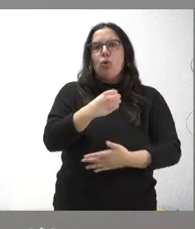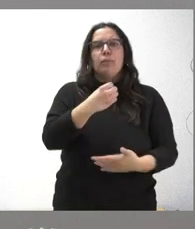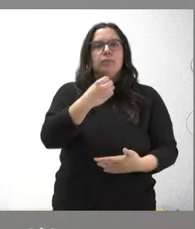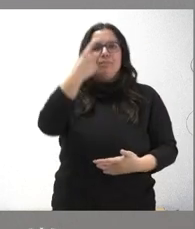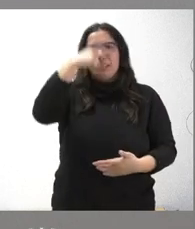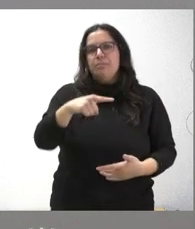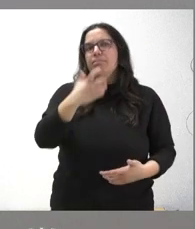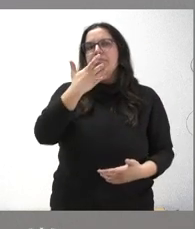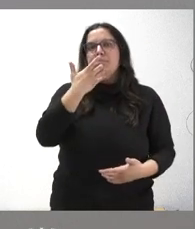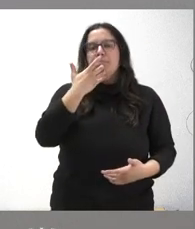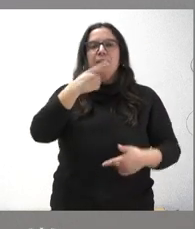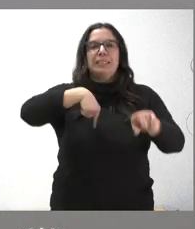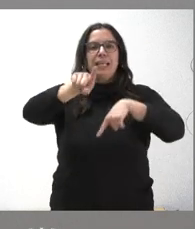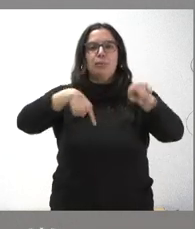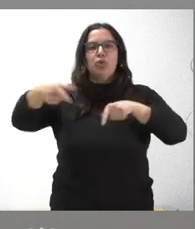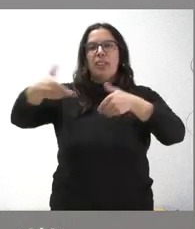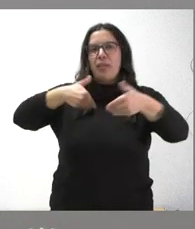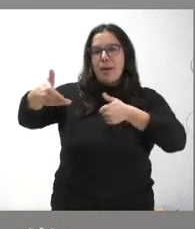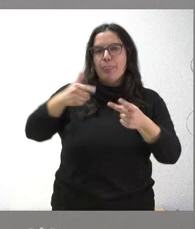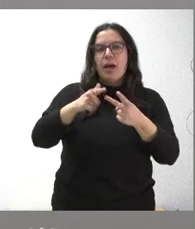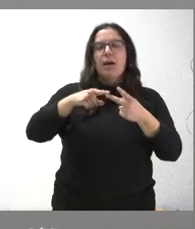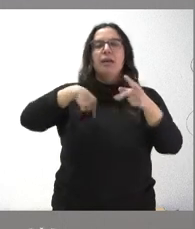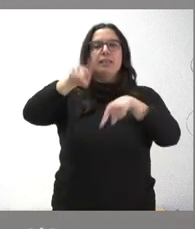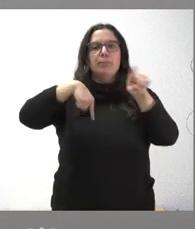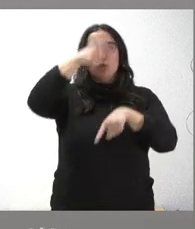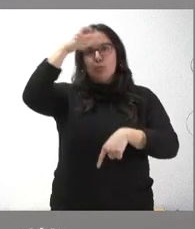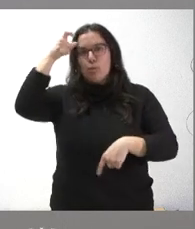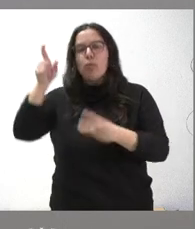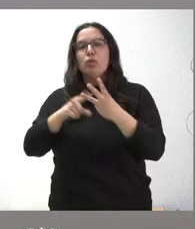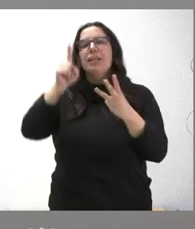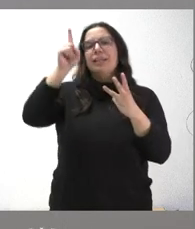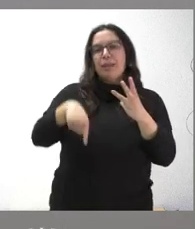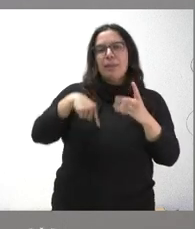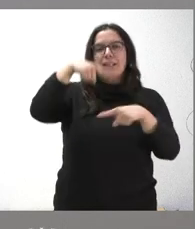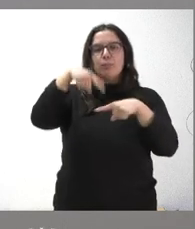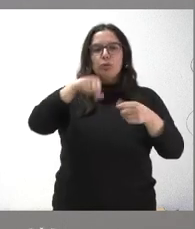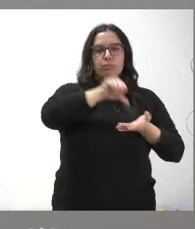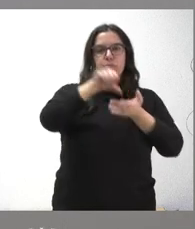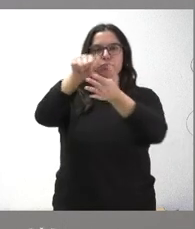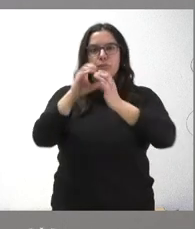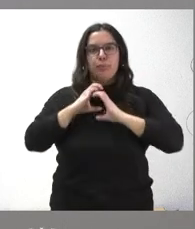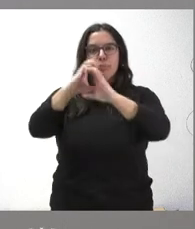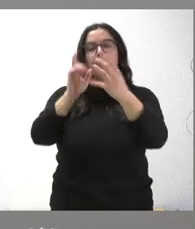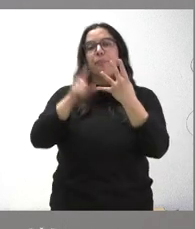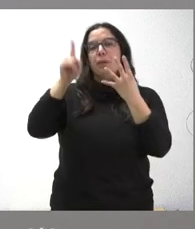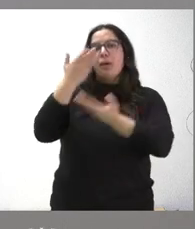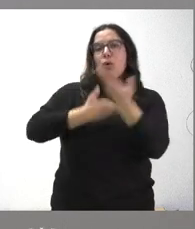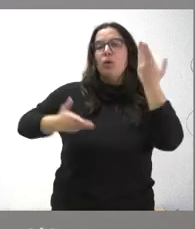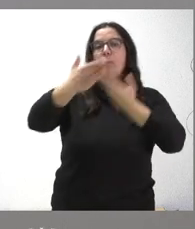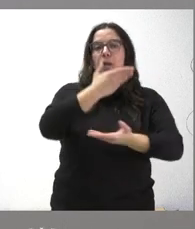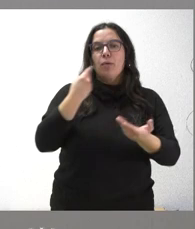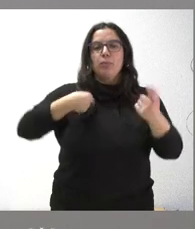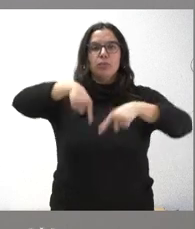el el transporte a la demanda y el transporte rural pero también el transporte interurbano y la colaboración que hacemos en las comunicaciones del